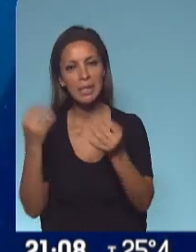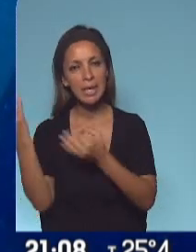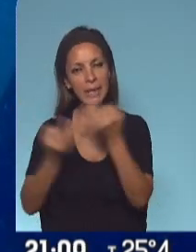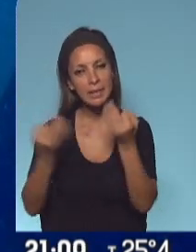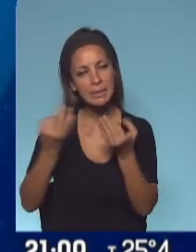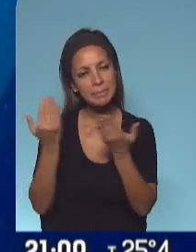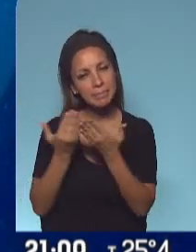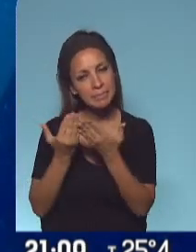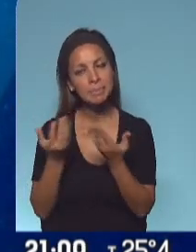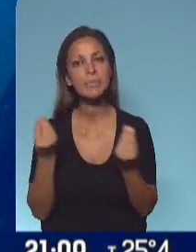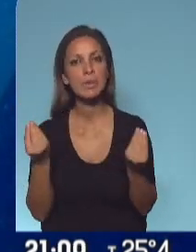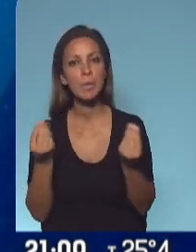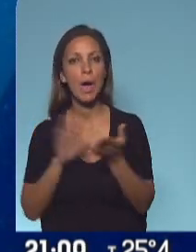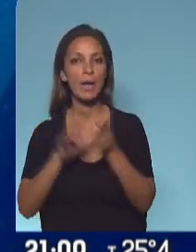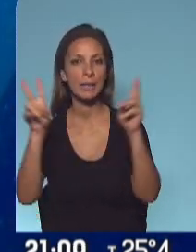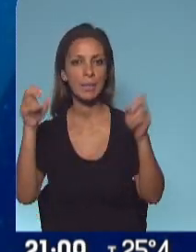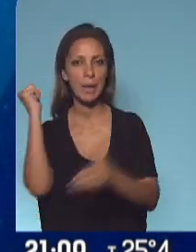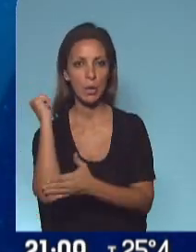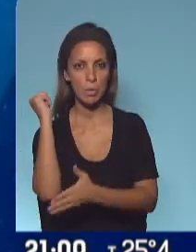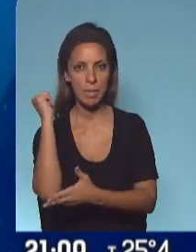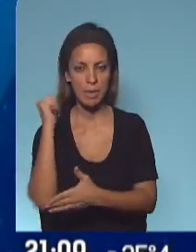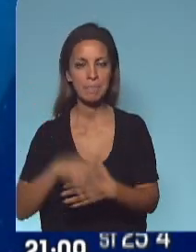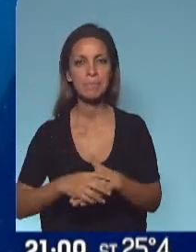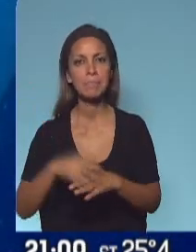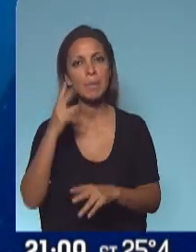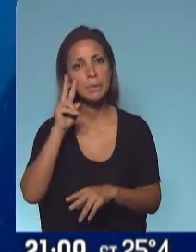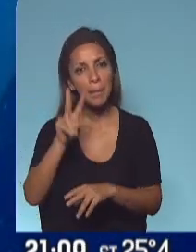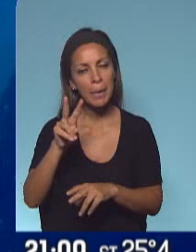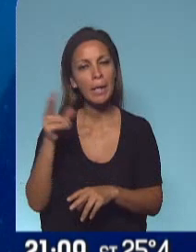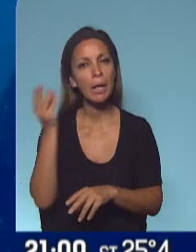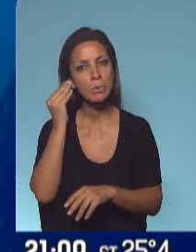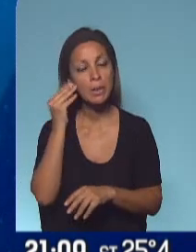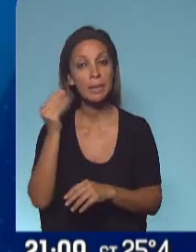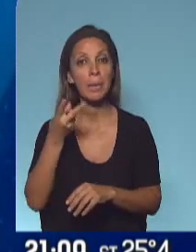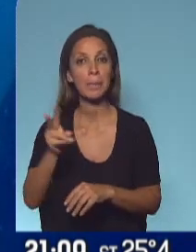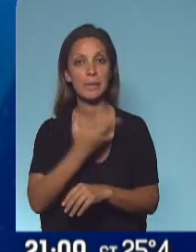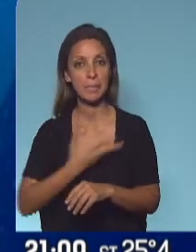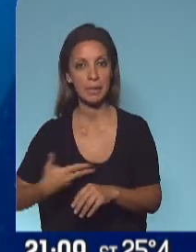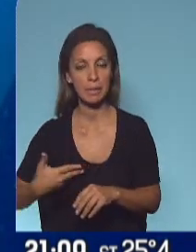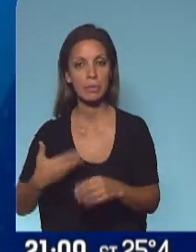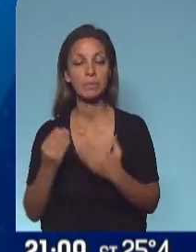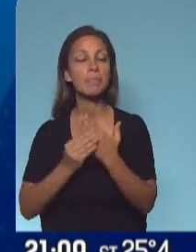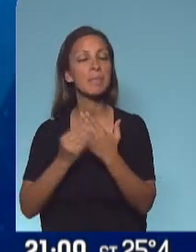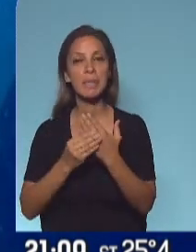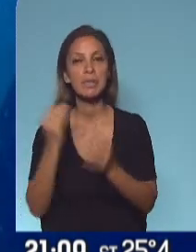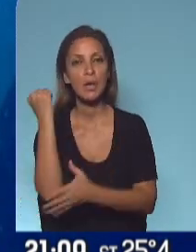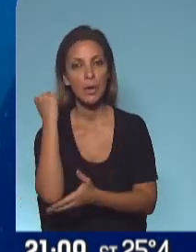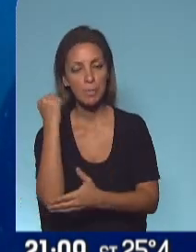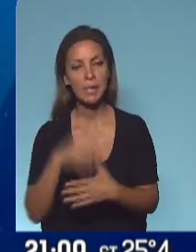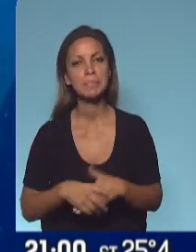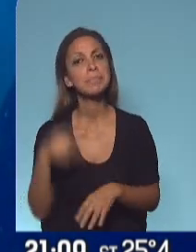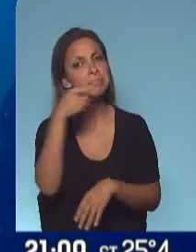Vamos a hablar de economía, vamos a ver y escuchar al viceministro de Economía, Haroldo Montagu. Gastón Zulás, que hizo